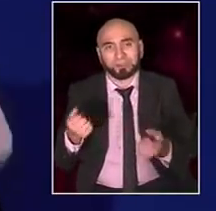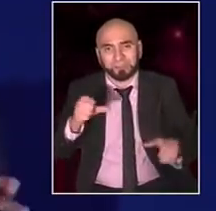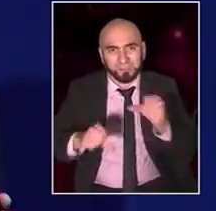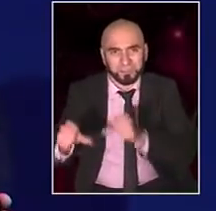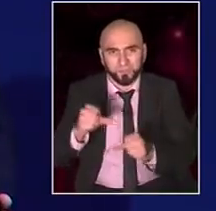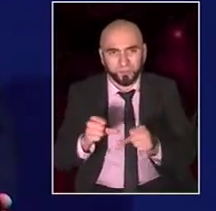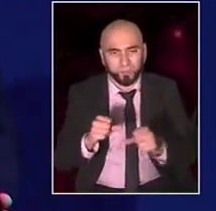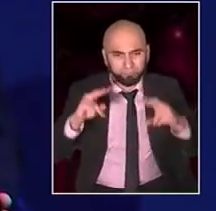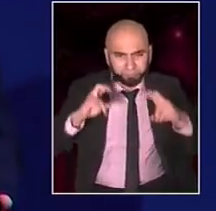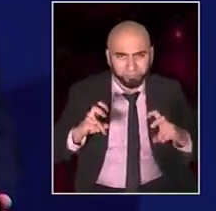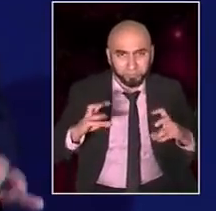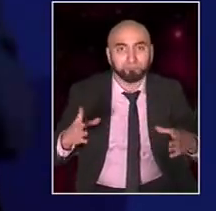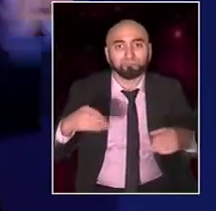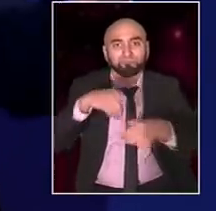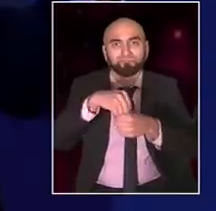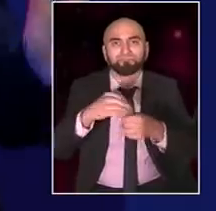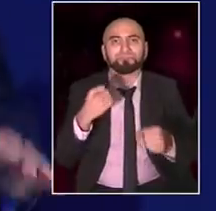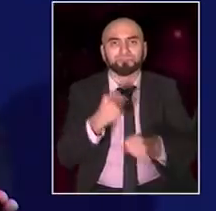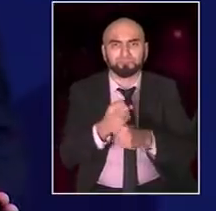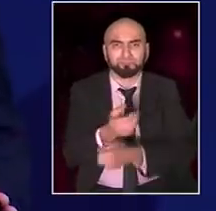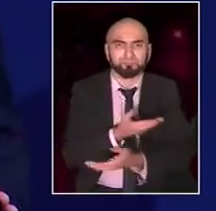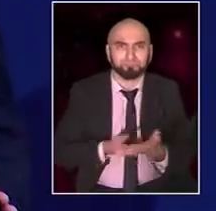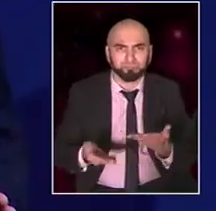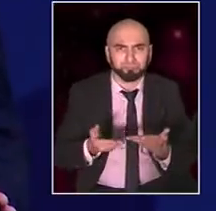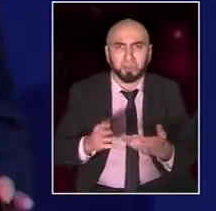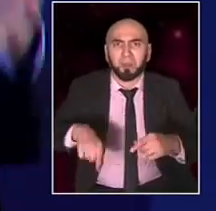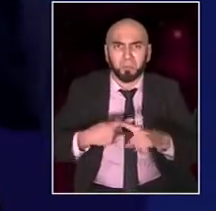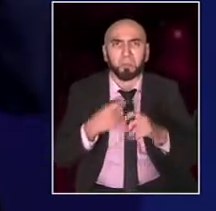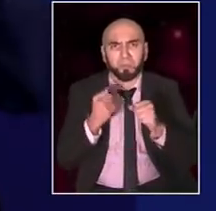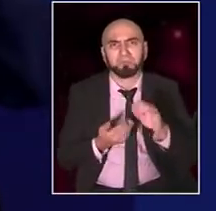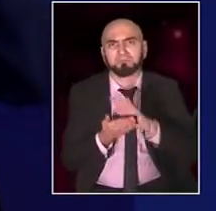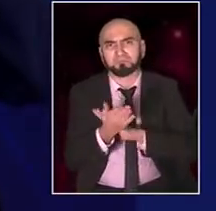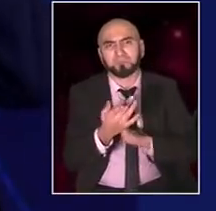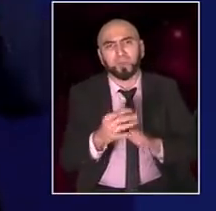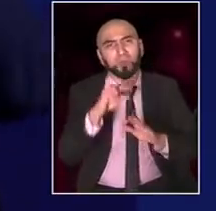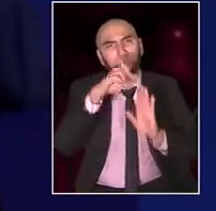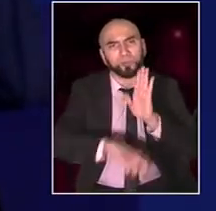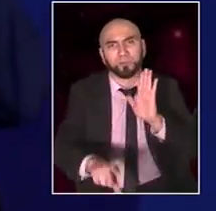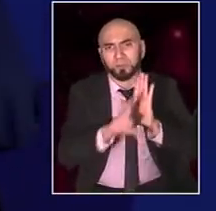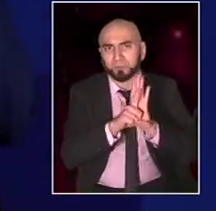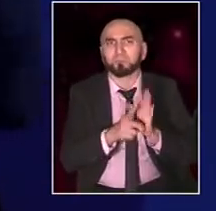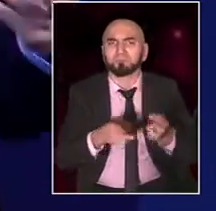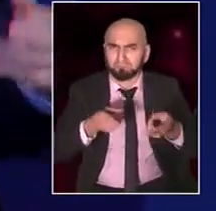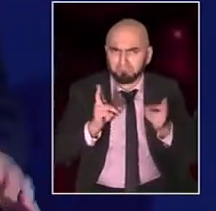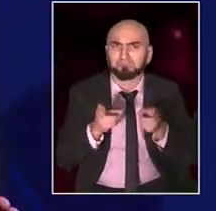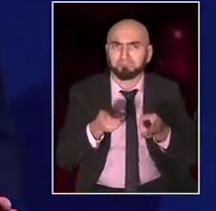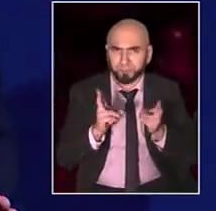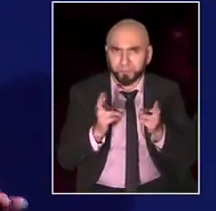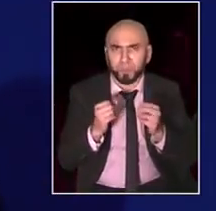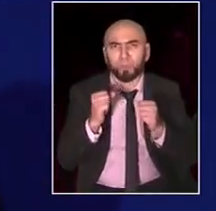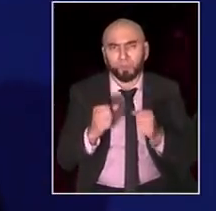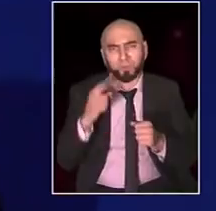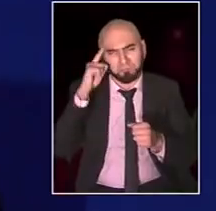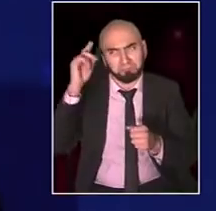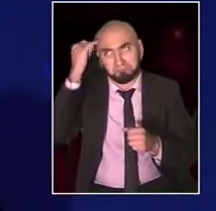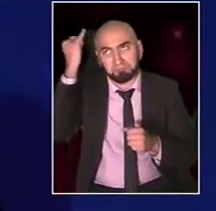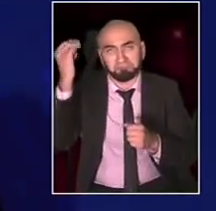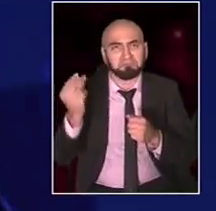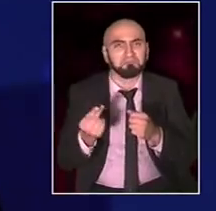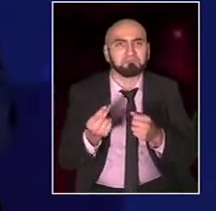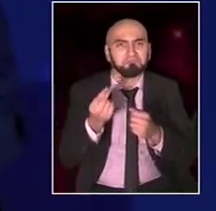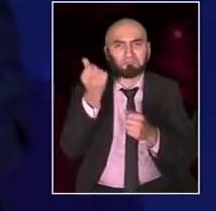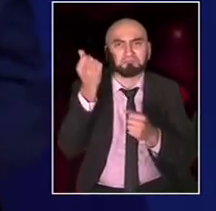debaten permanentemente con los parlamentarios y además pueden presentar proyectos de ley. Pueden establecer iniciativas de ley. Y creo que tal